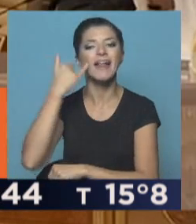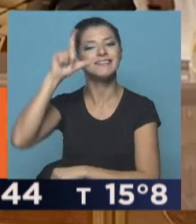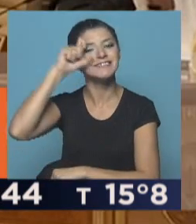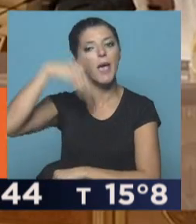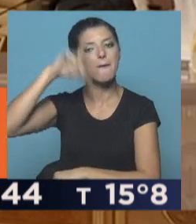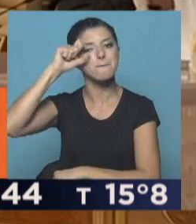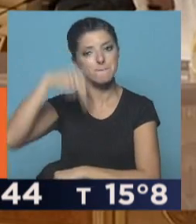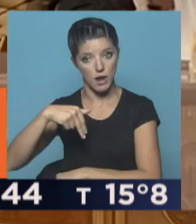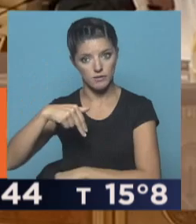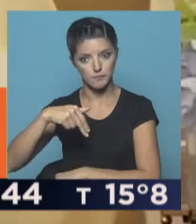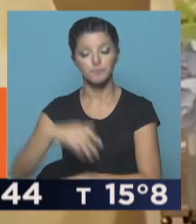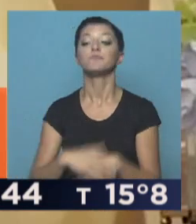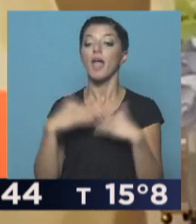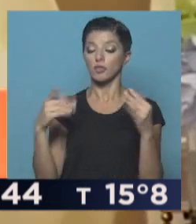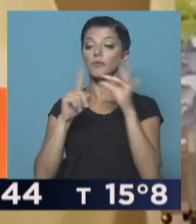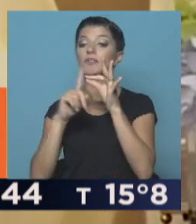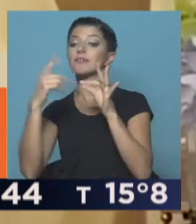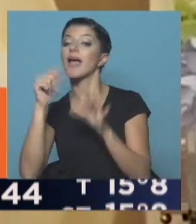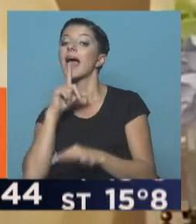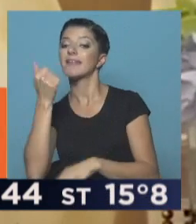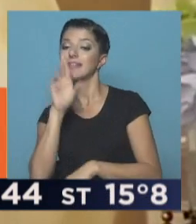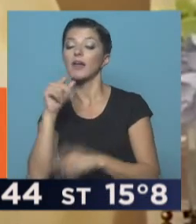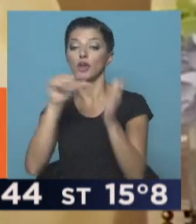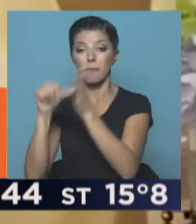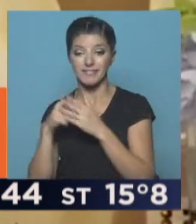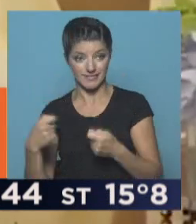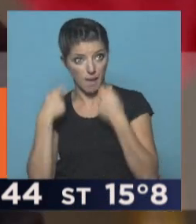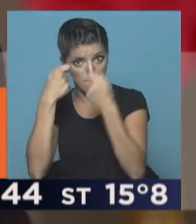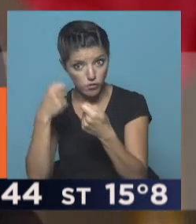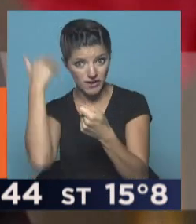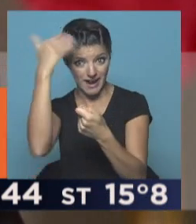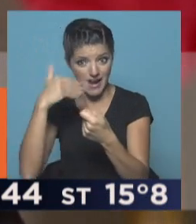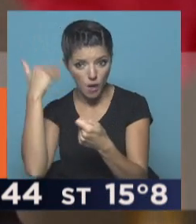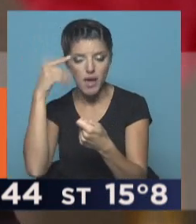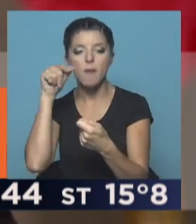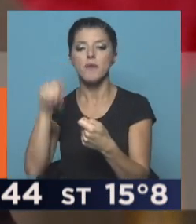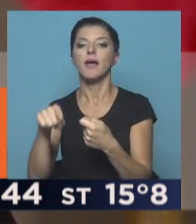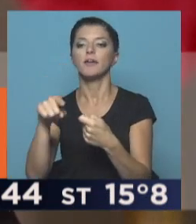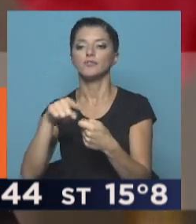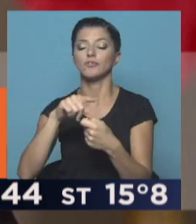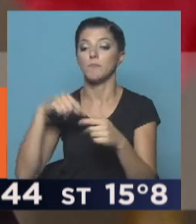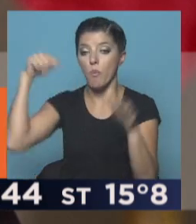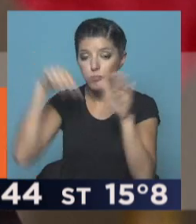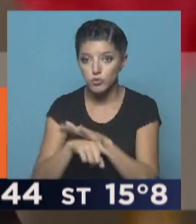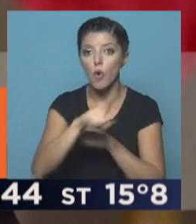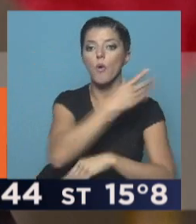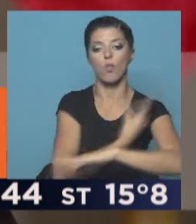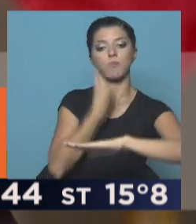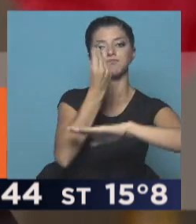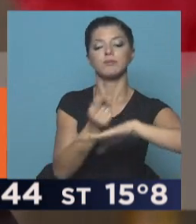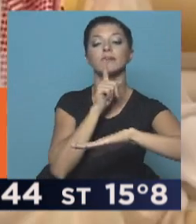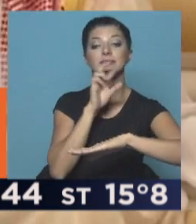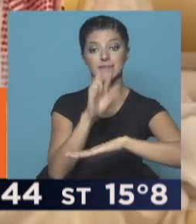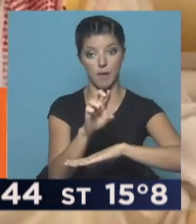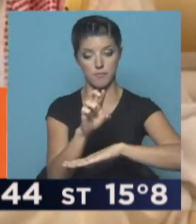del enfrentamiento entre Qatar y los países que apoyan a Arabia Saudita se aceleró con la llegada a la Casa Blanca de Trump. El